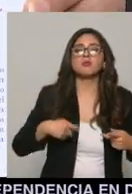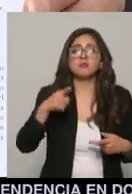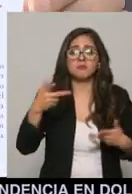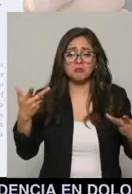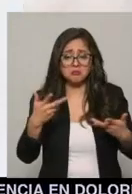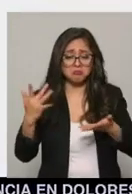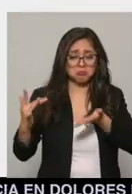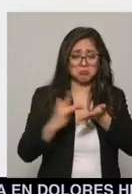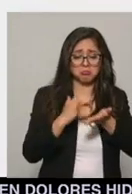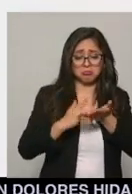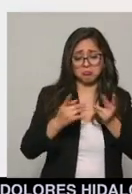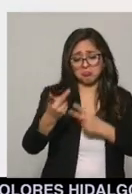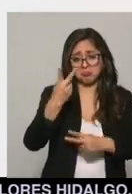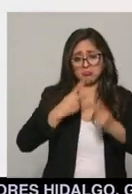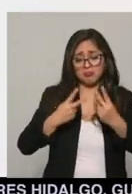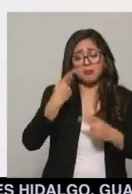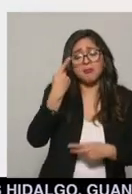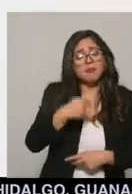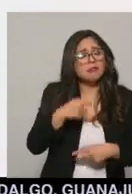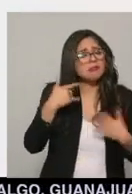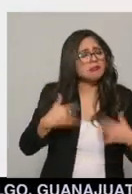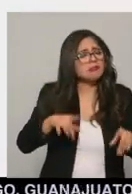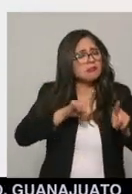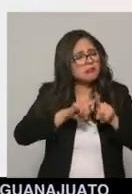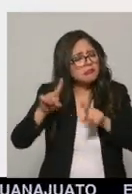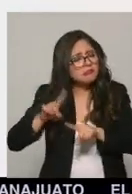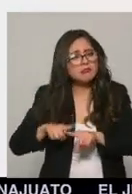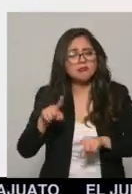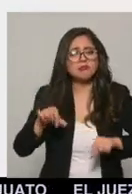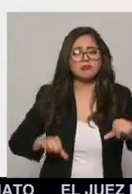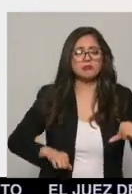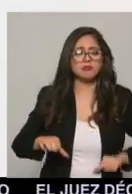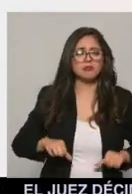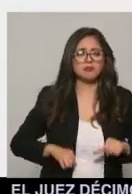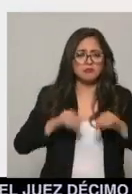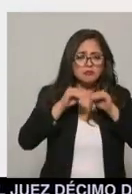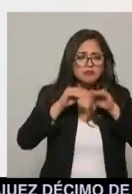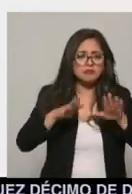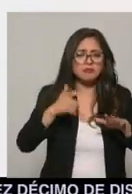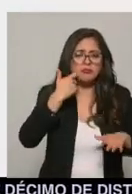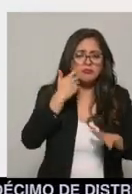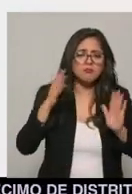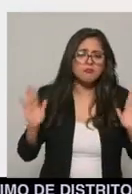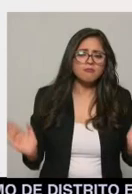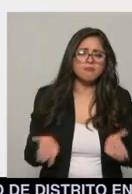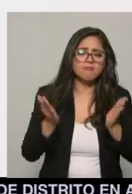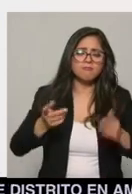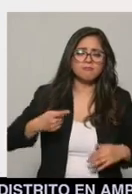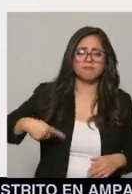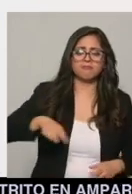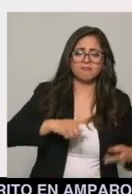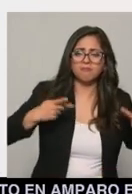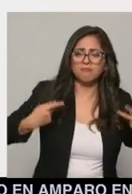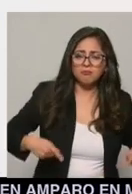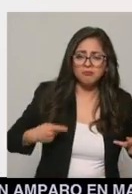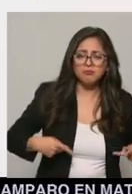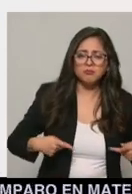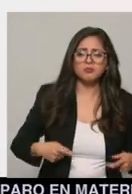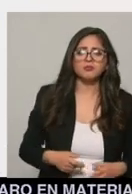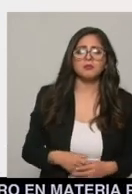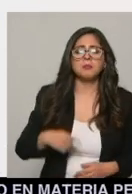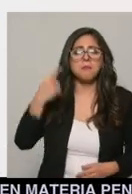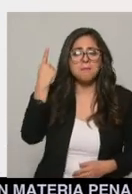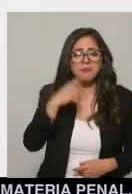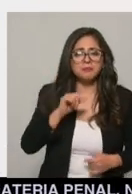una serie de actividades que persiguen justo incentivar a la población para